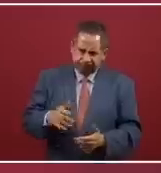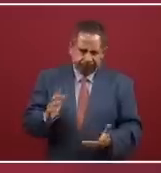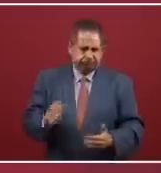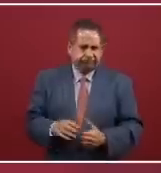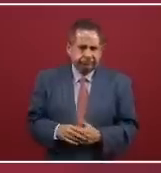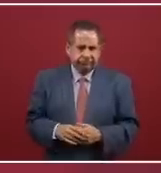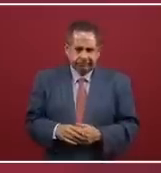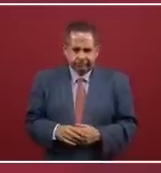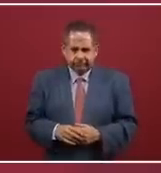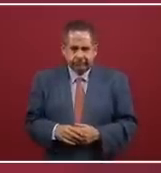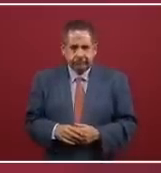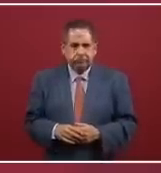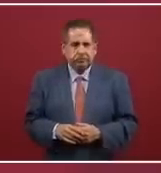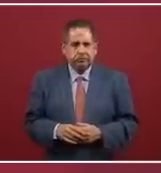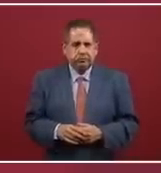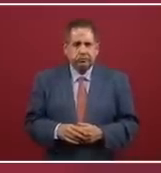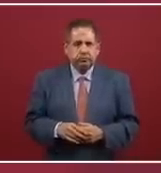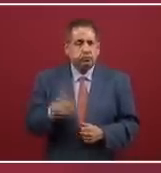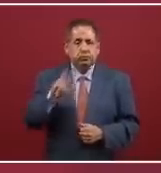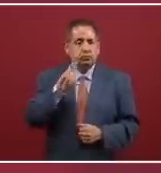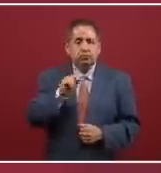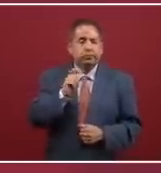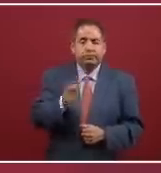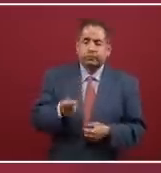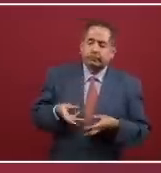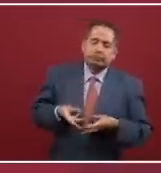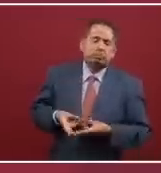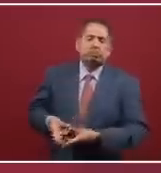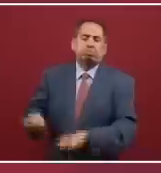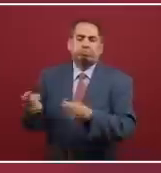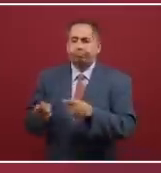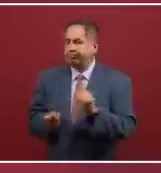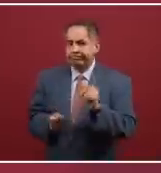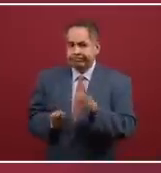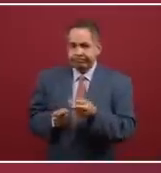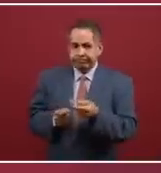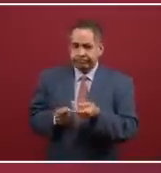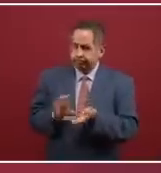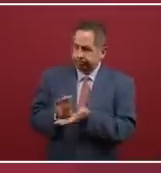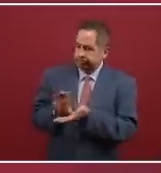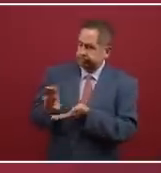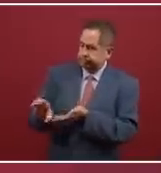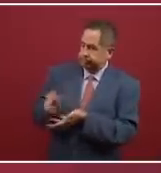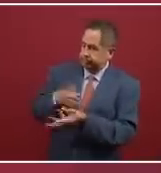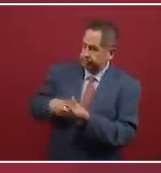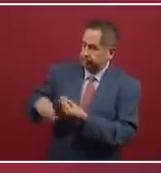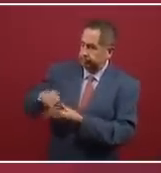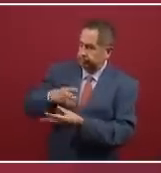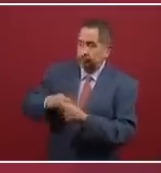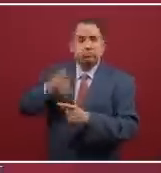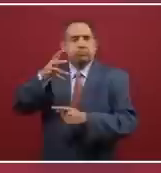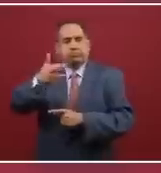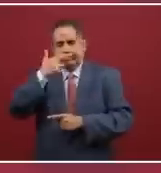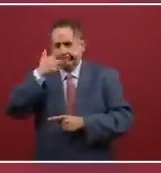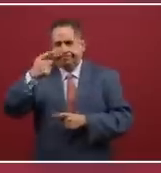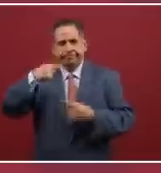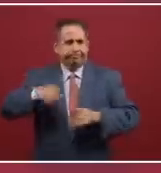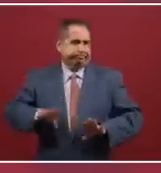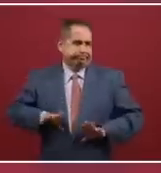y no es gasto es inversión primero